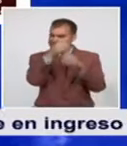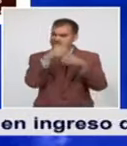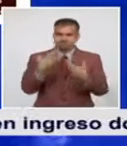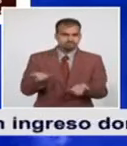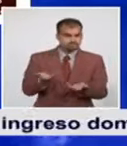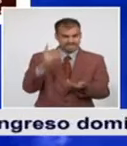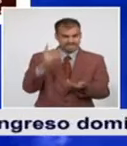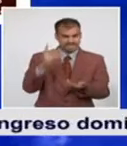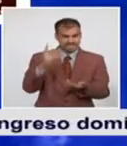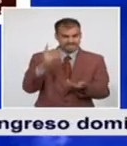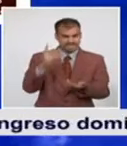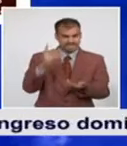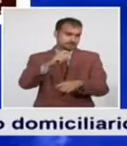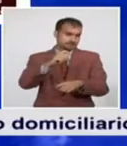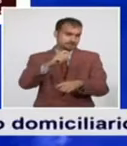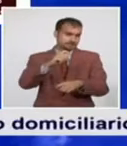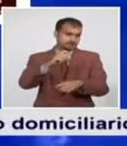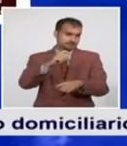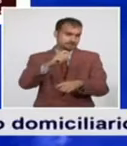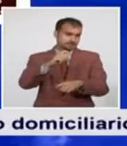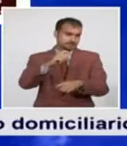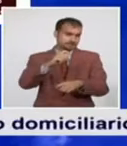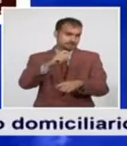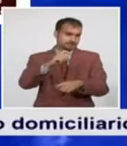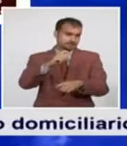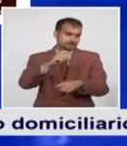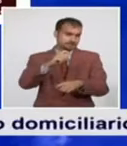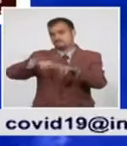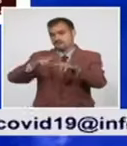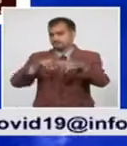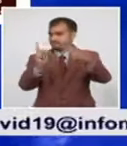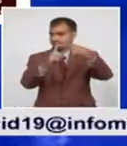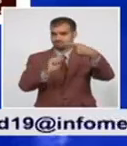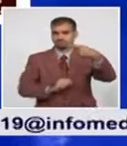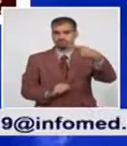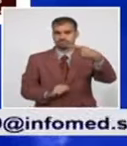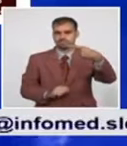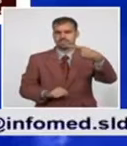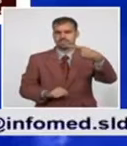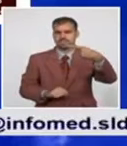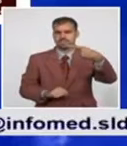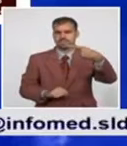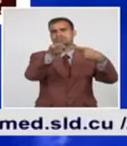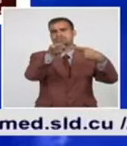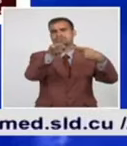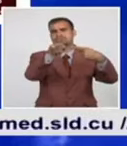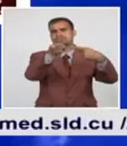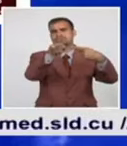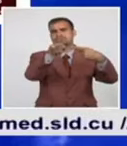epidemiológica. La provincia de La Habana con el 38,8%,